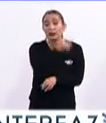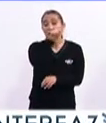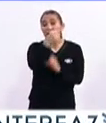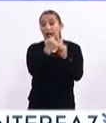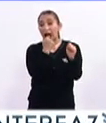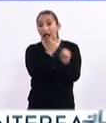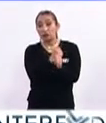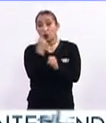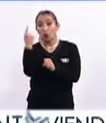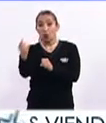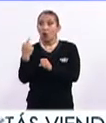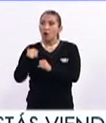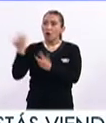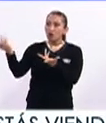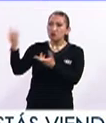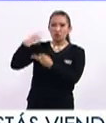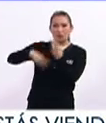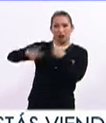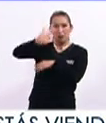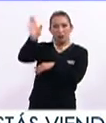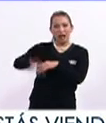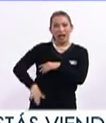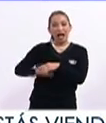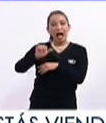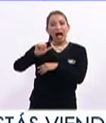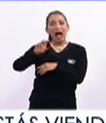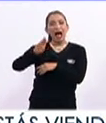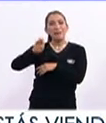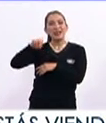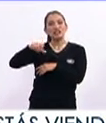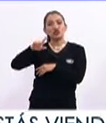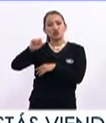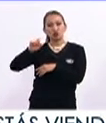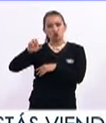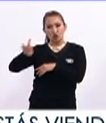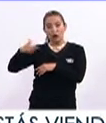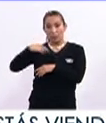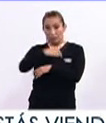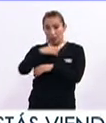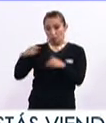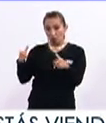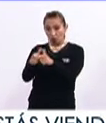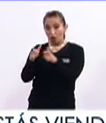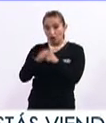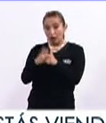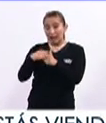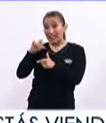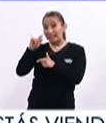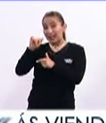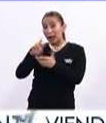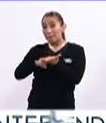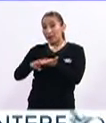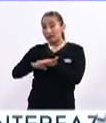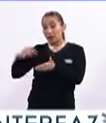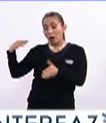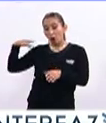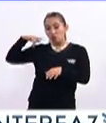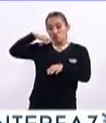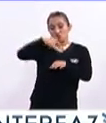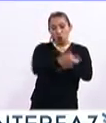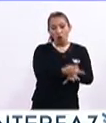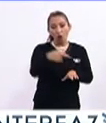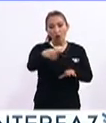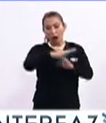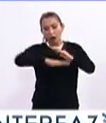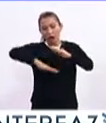más tarde, un alienígena moribundo llamado Avin Sur, que había sido miembro del cuerpo de Linternas Verdes, se estrelló al aterrizar su nave